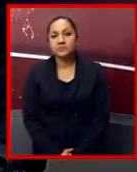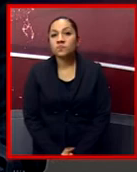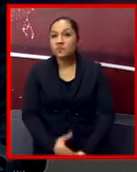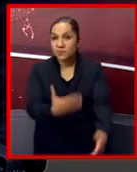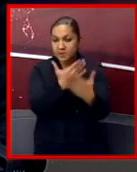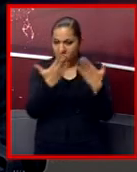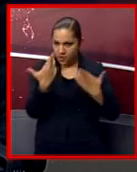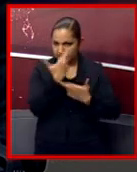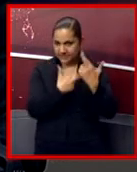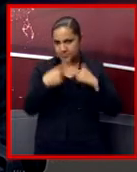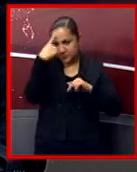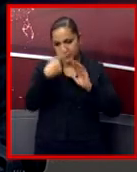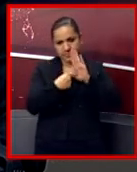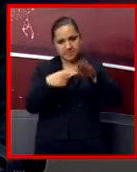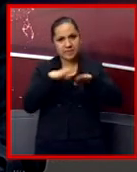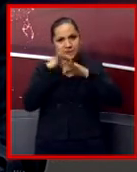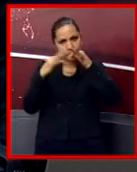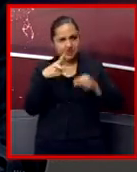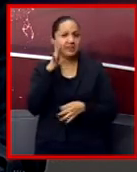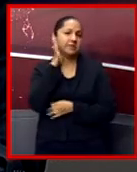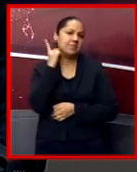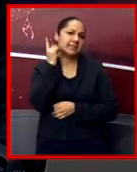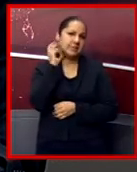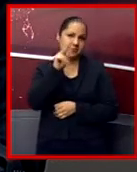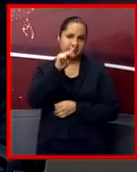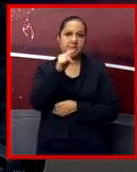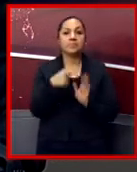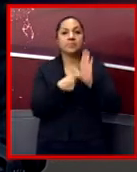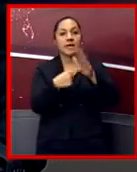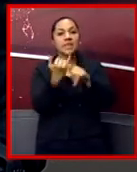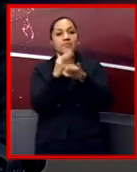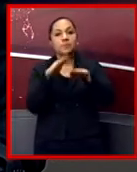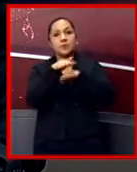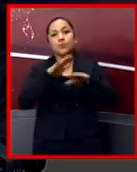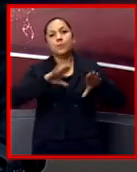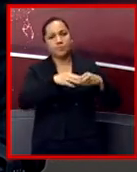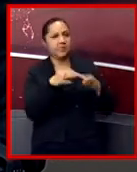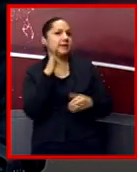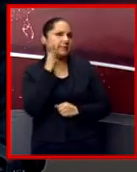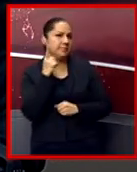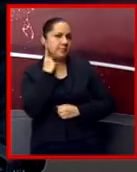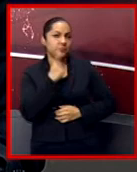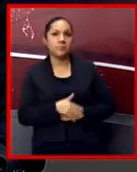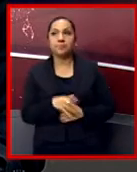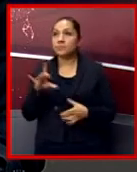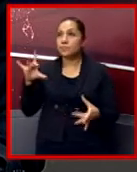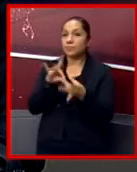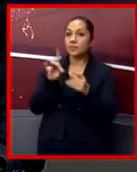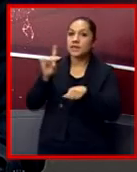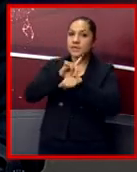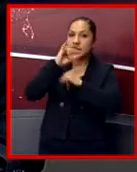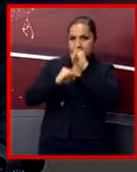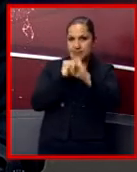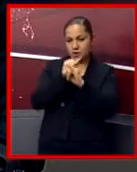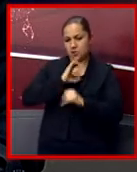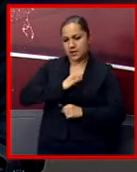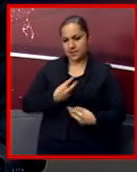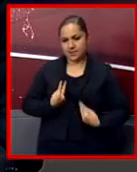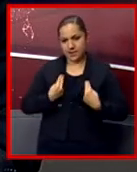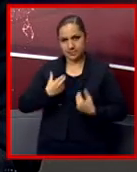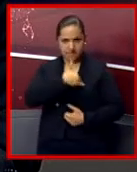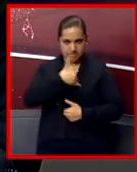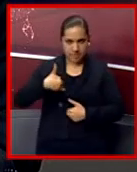Estamos de regreso en Noticias del Congreso. Vamos al Palacio Legislativo de San Lázaro. En el Día Internacional del Cáncer de Mama, en la Cámara de Diputados,